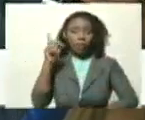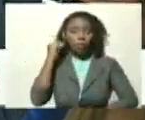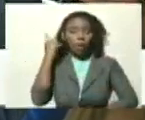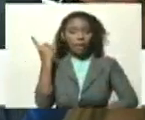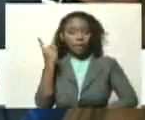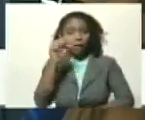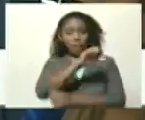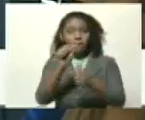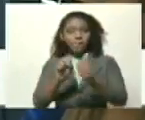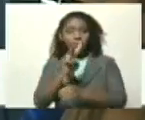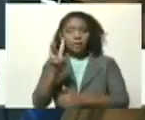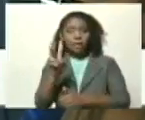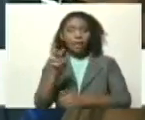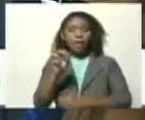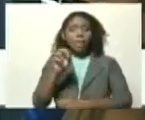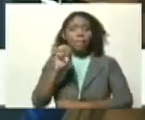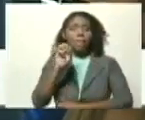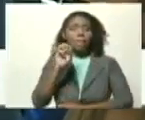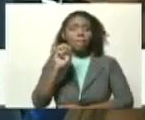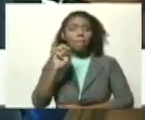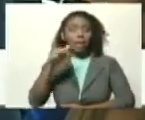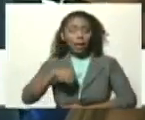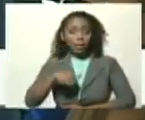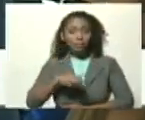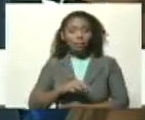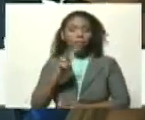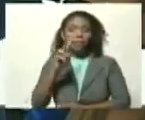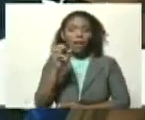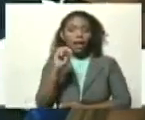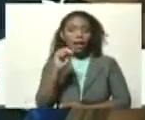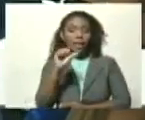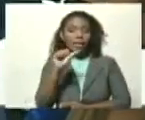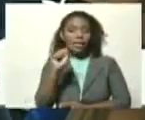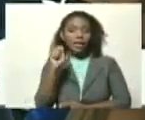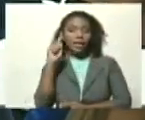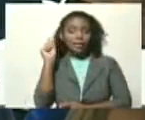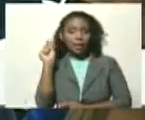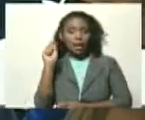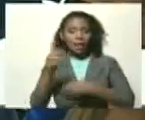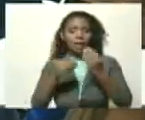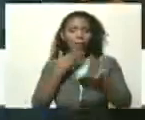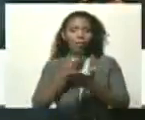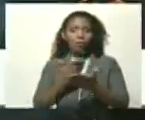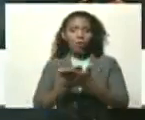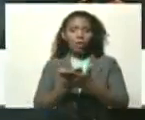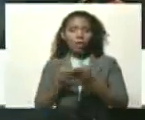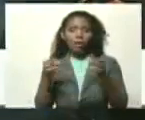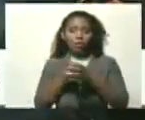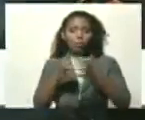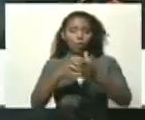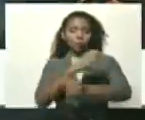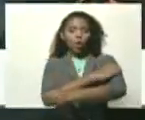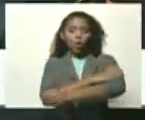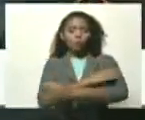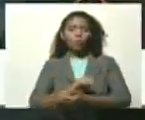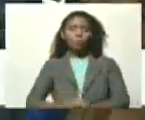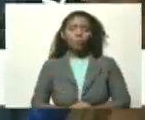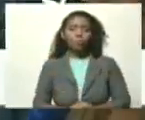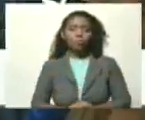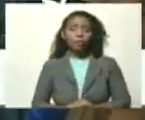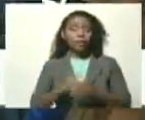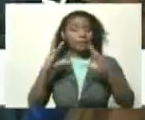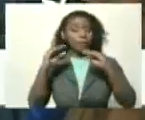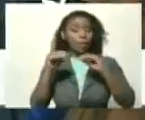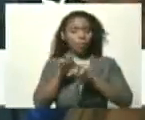segunda vicepresidenta. Bueno, pero se han hecho aquí algunas propuestas por parte de la bancada de la oposición y se habló